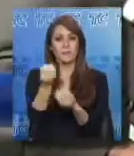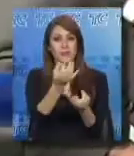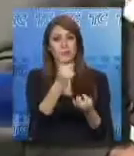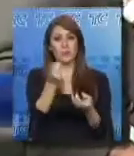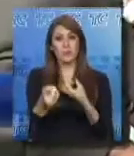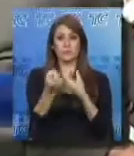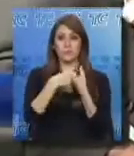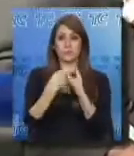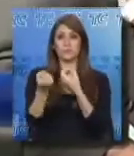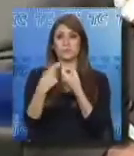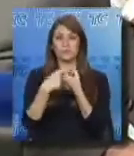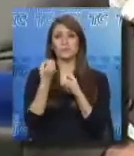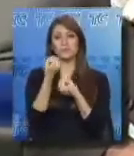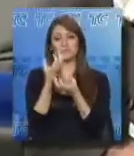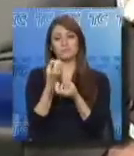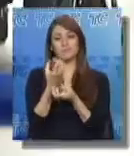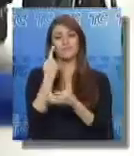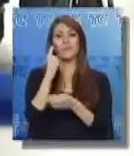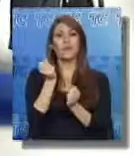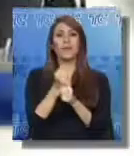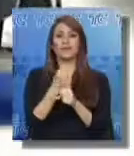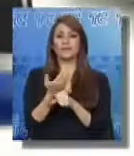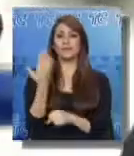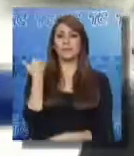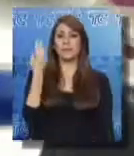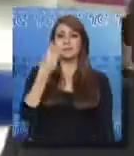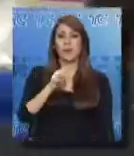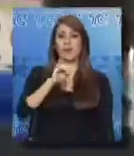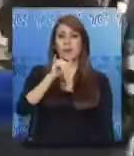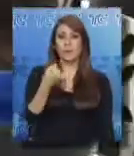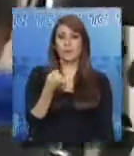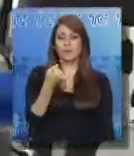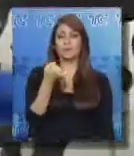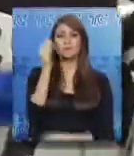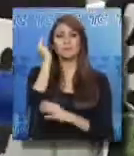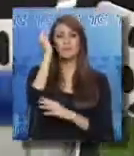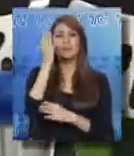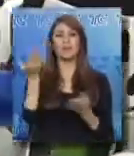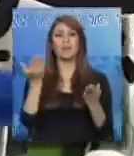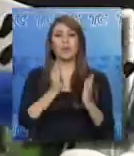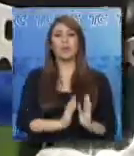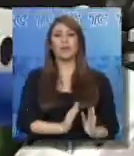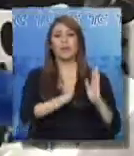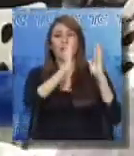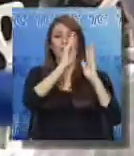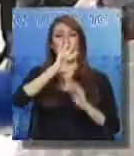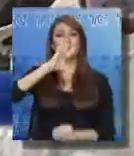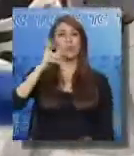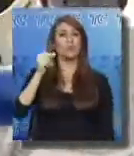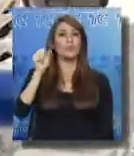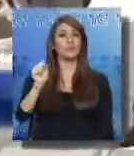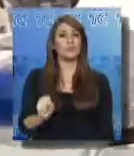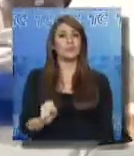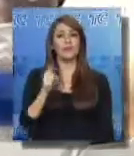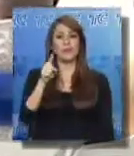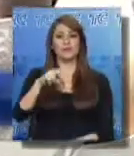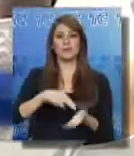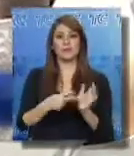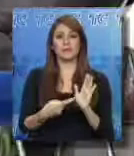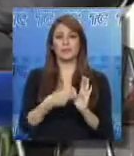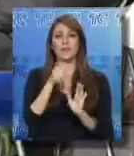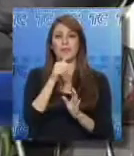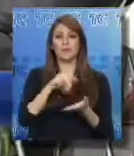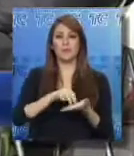foro de Ciencia y Tecnología desarrollado el miércoles y jueves pasado en el edificio de la UNASUR en Quito. Esto fue con los países miembros